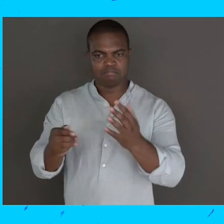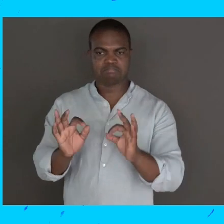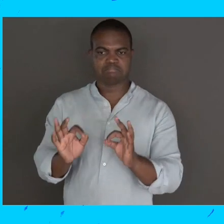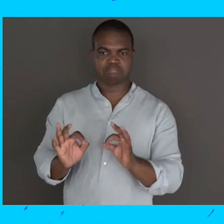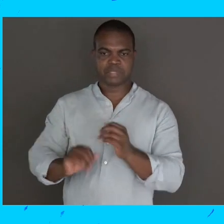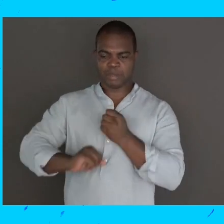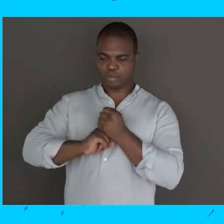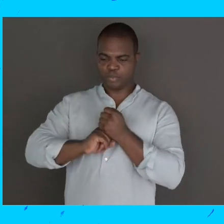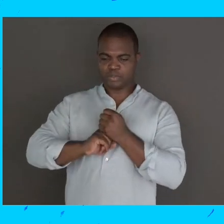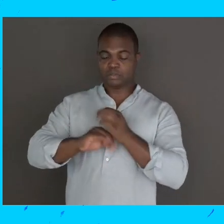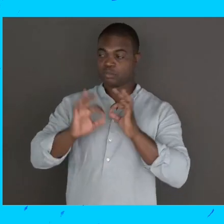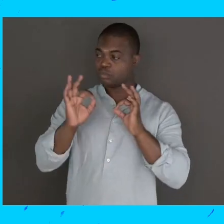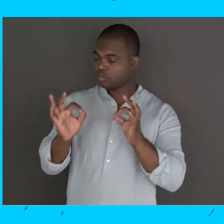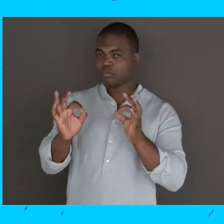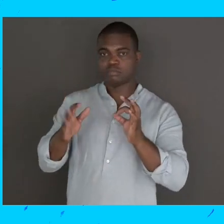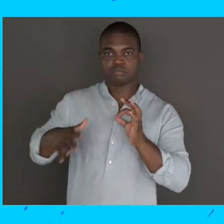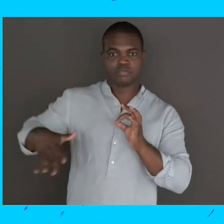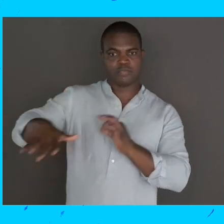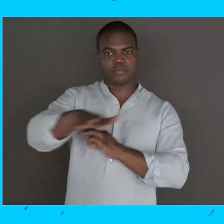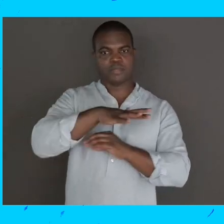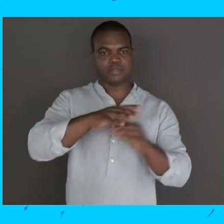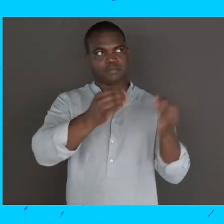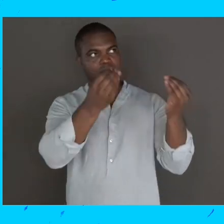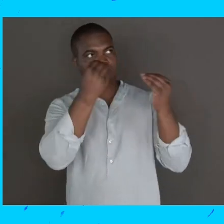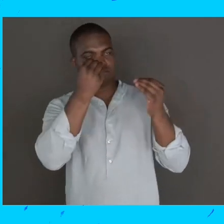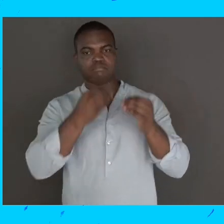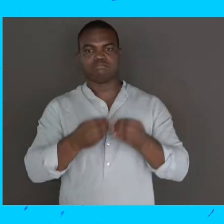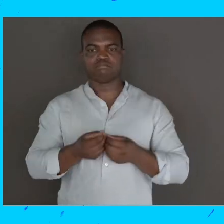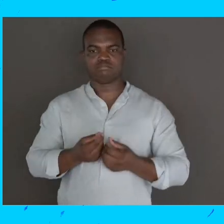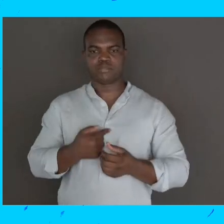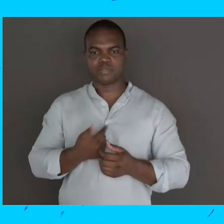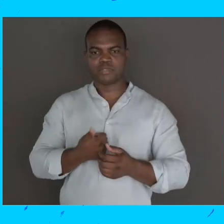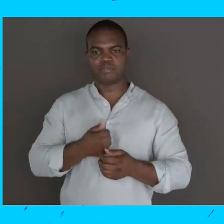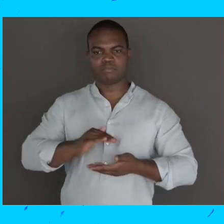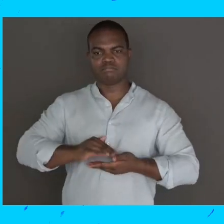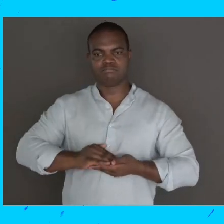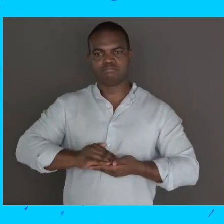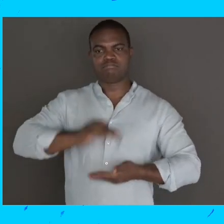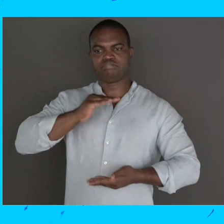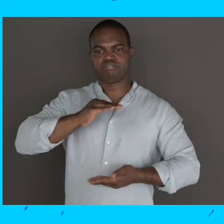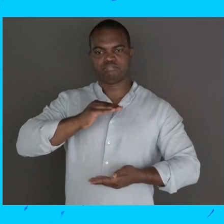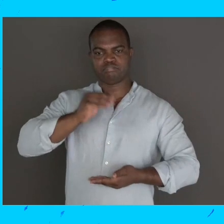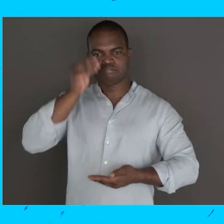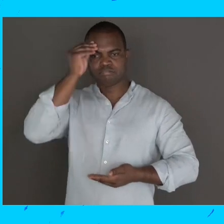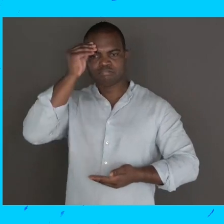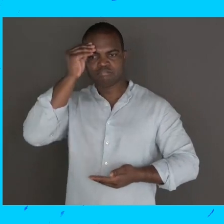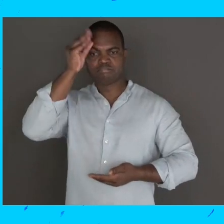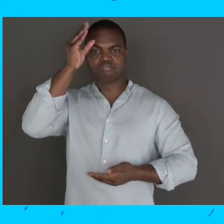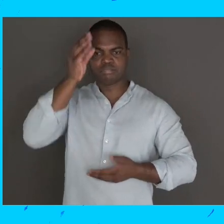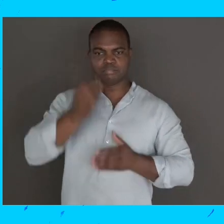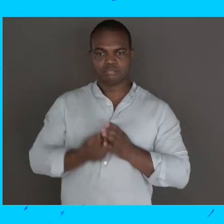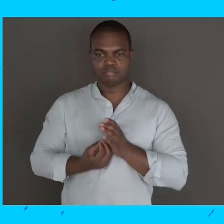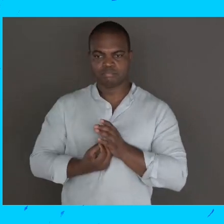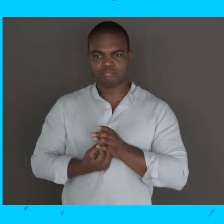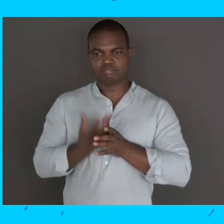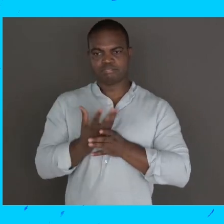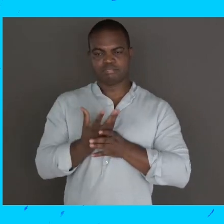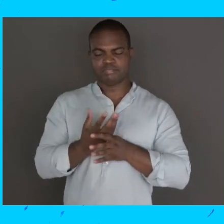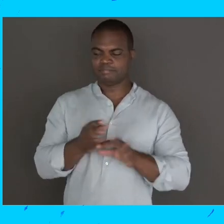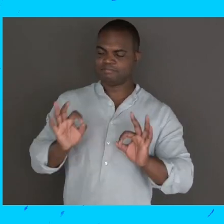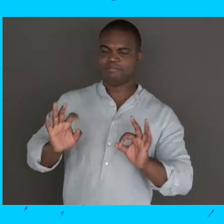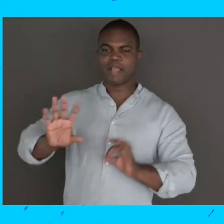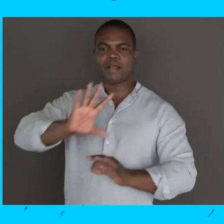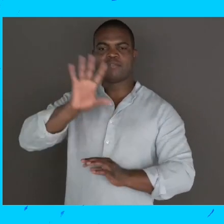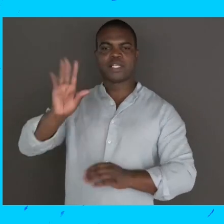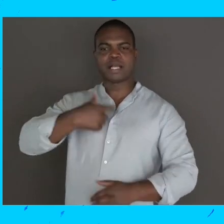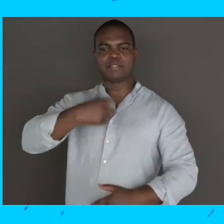y que los jóvenes puedan prosperar en la educación sectorial de